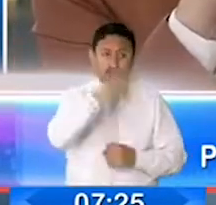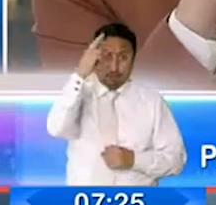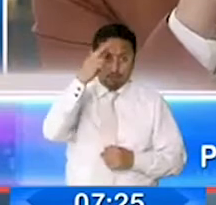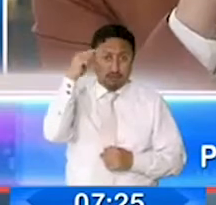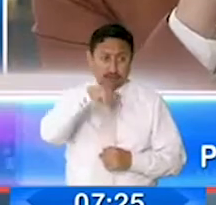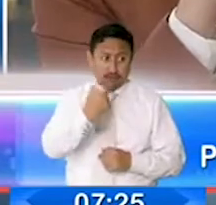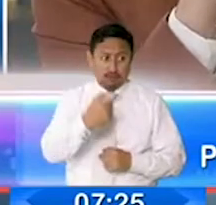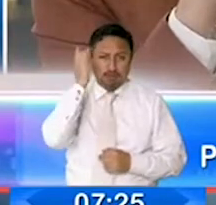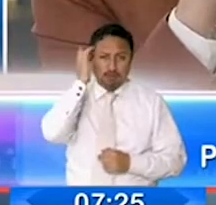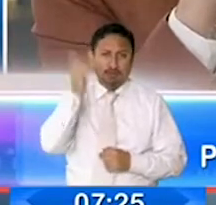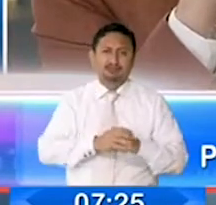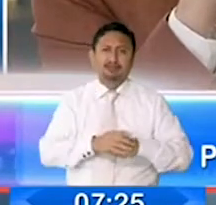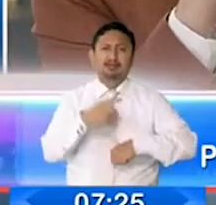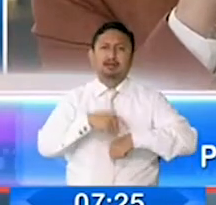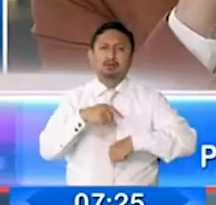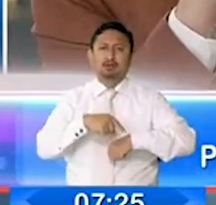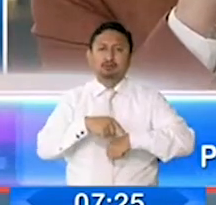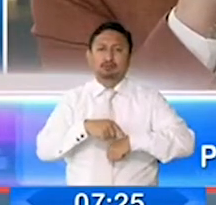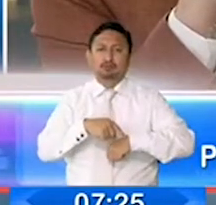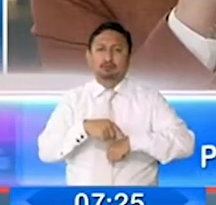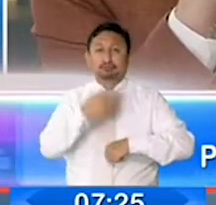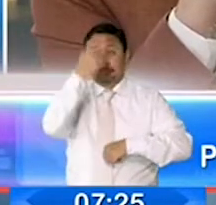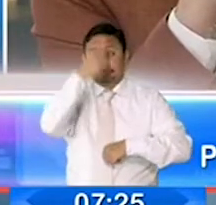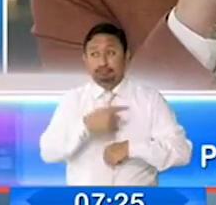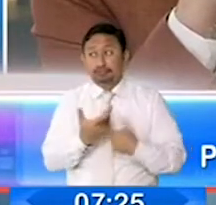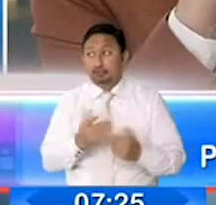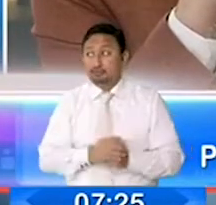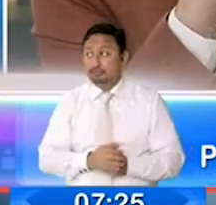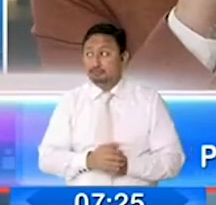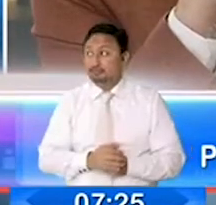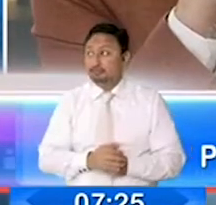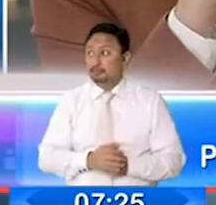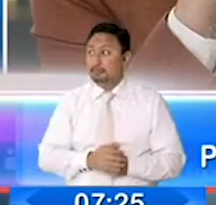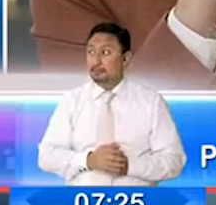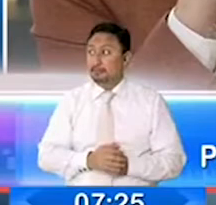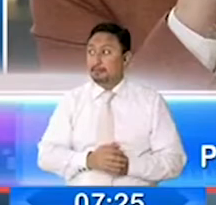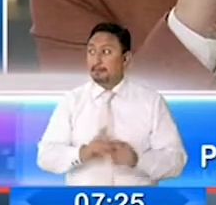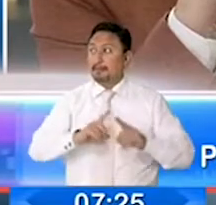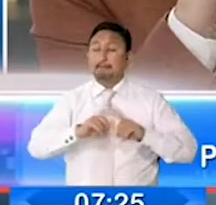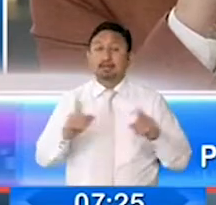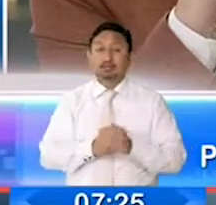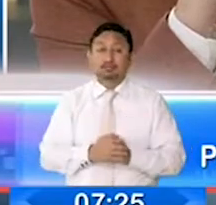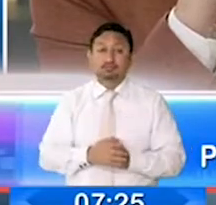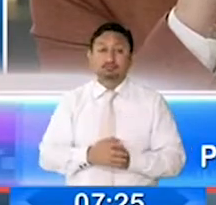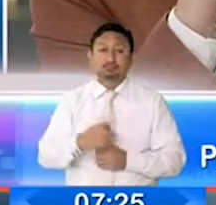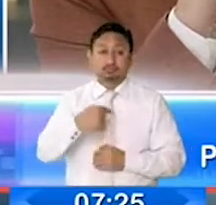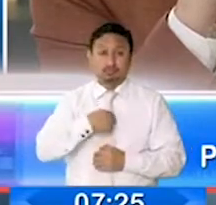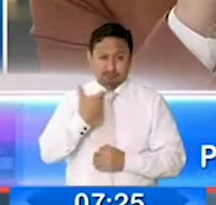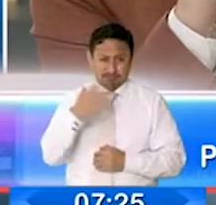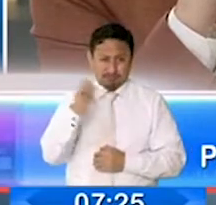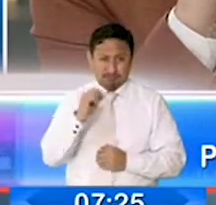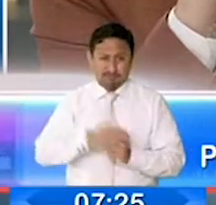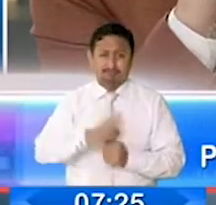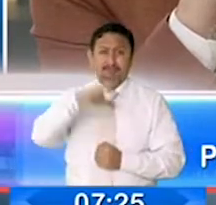les preocupa los tiempos de la resolución. Toda razón. Pero muchas veces no nos estamos percatando de que el